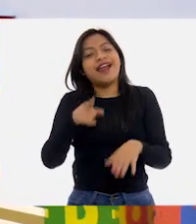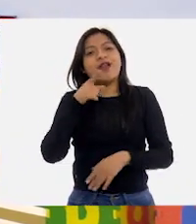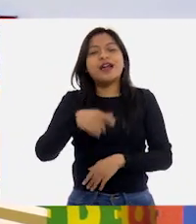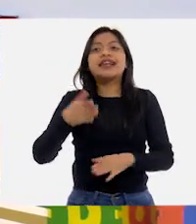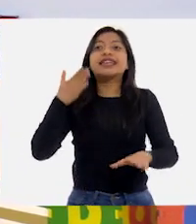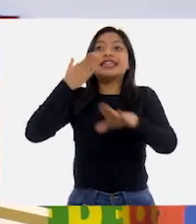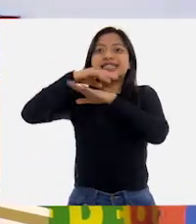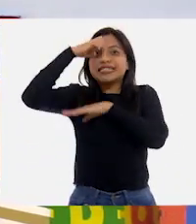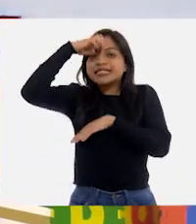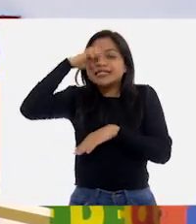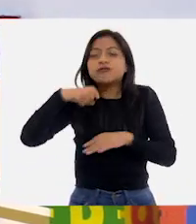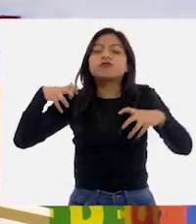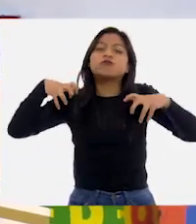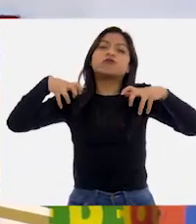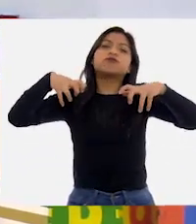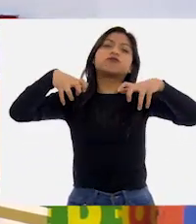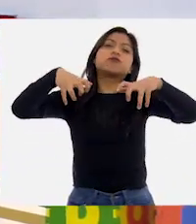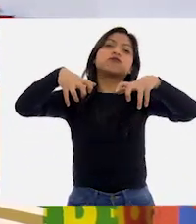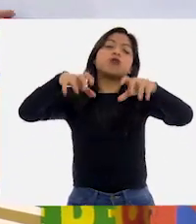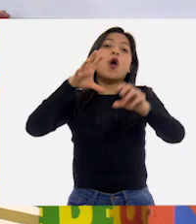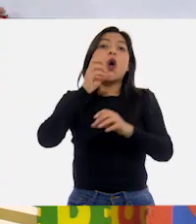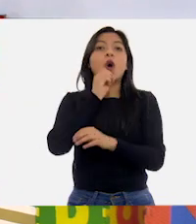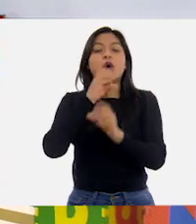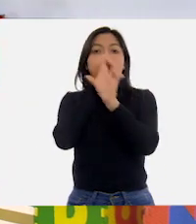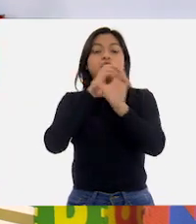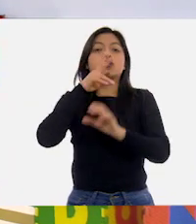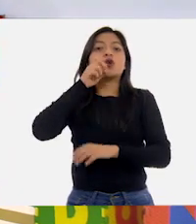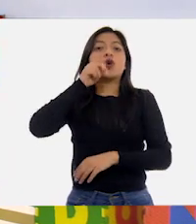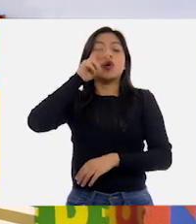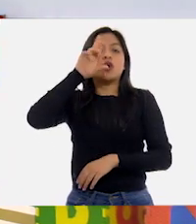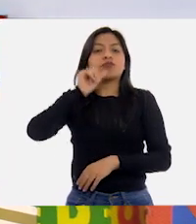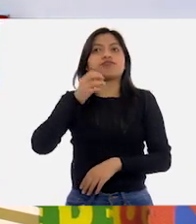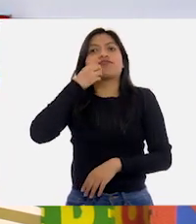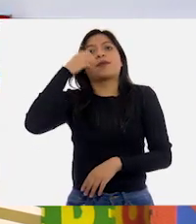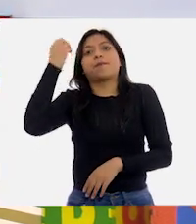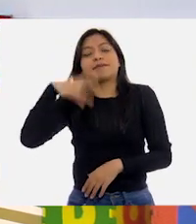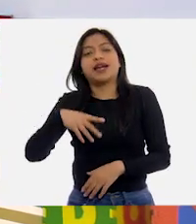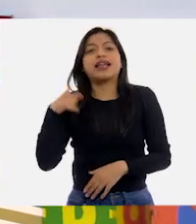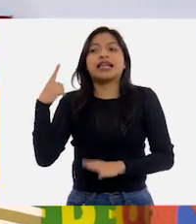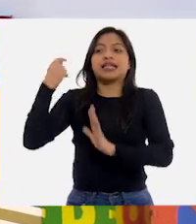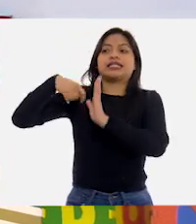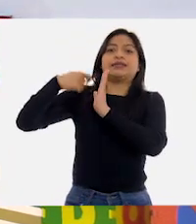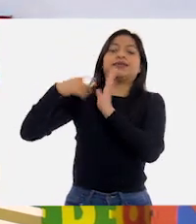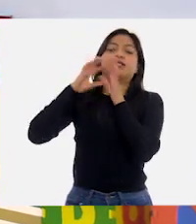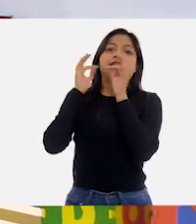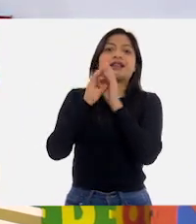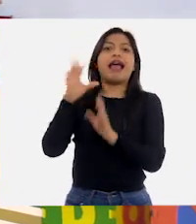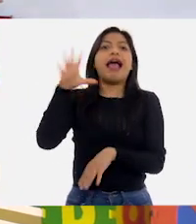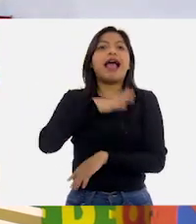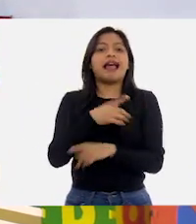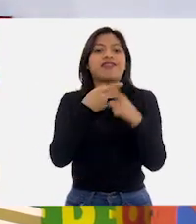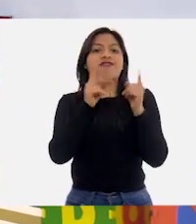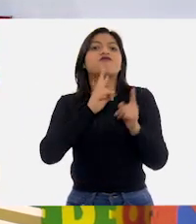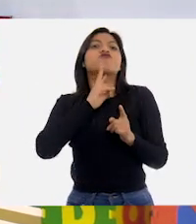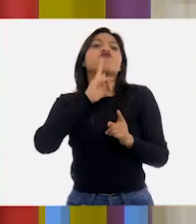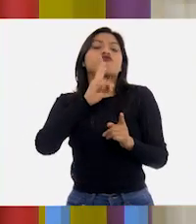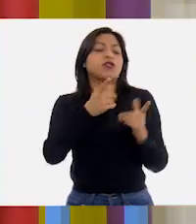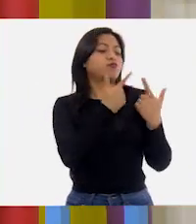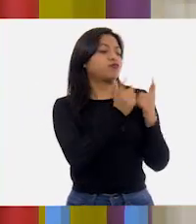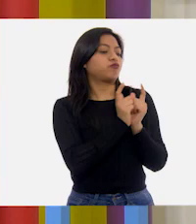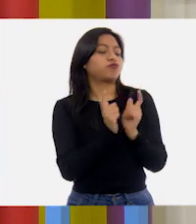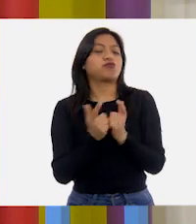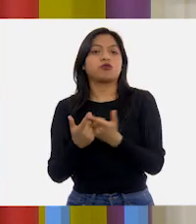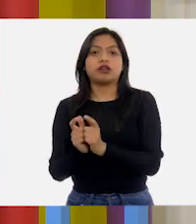la ópera dentro de un teatro es fantástica. Y ahorita lo que escuchamos en la cápsula es que hay diferentes tipos de voz. Ya